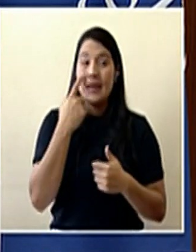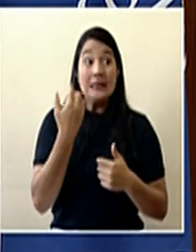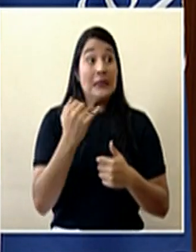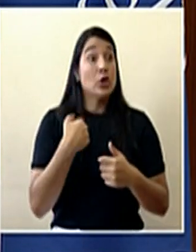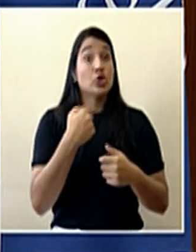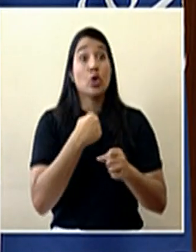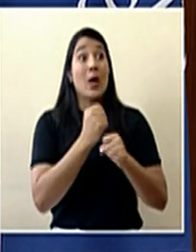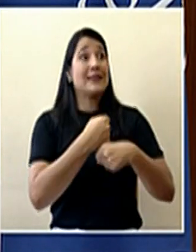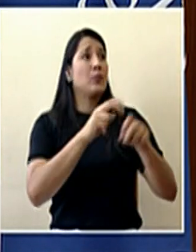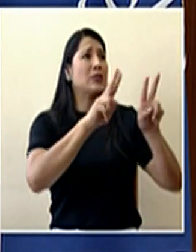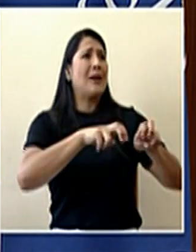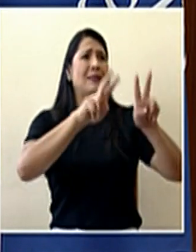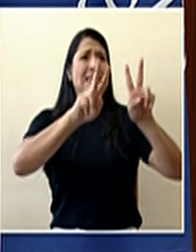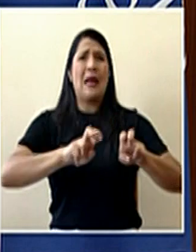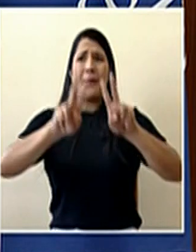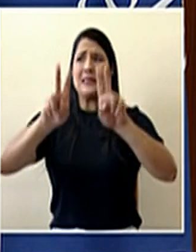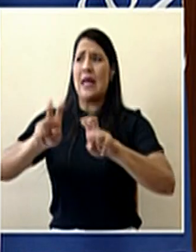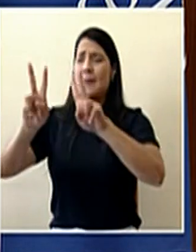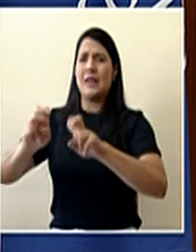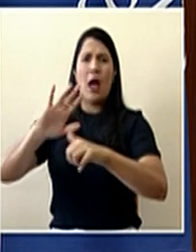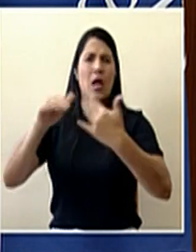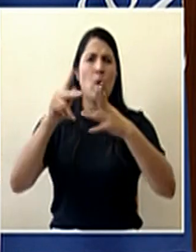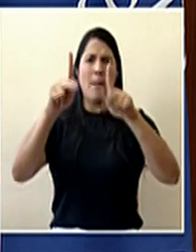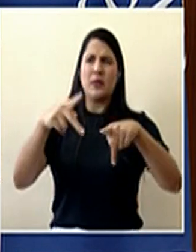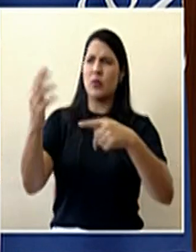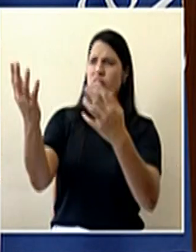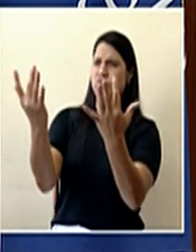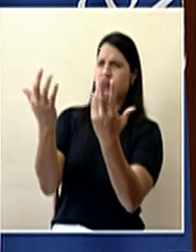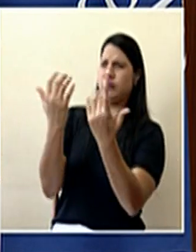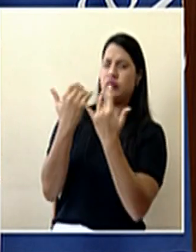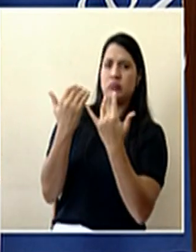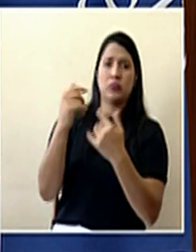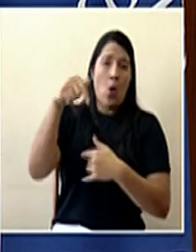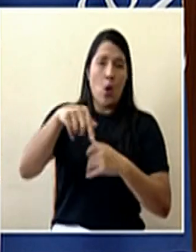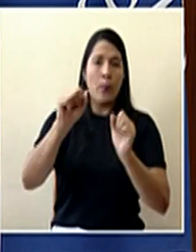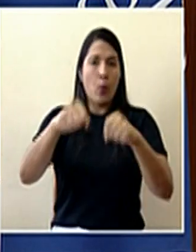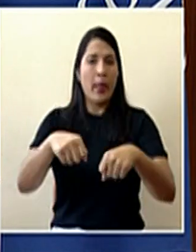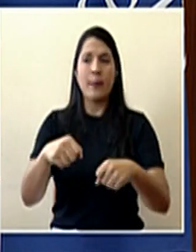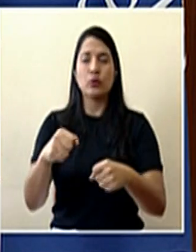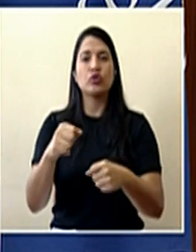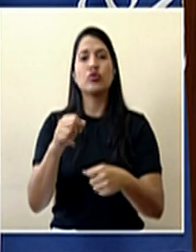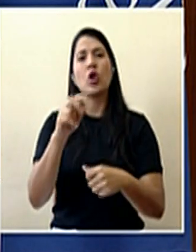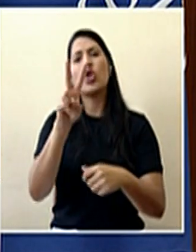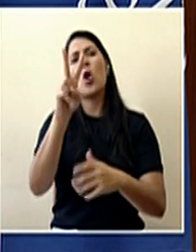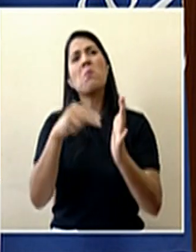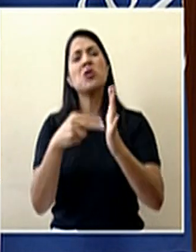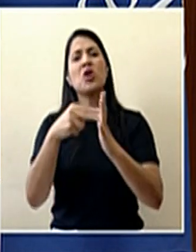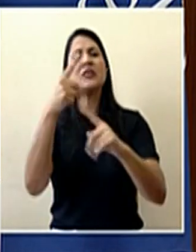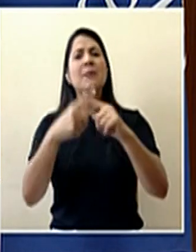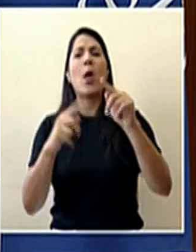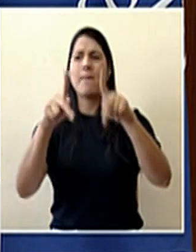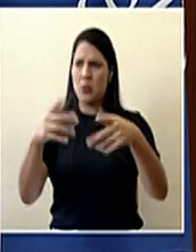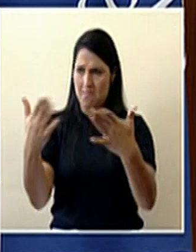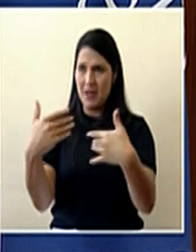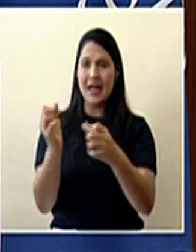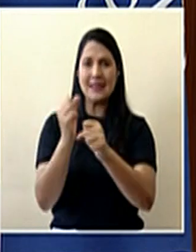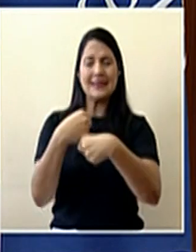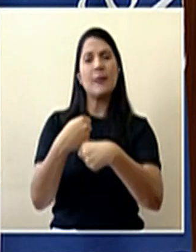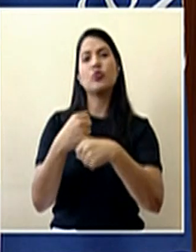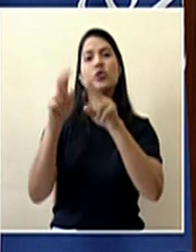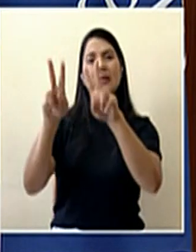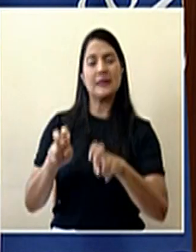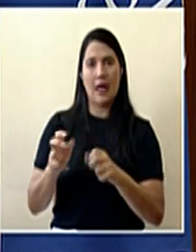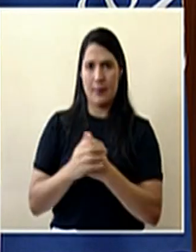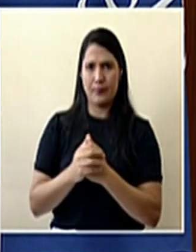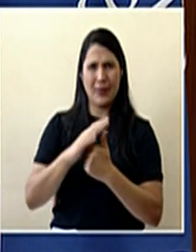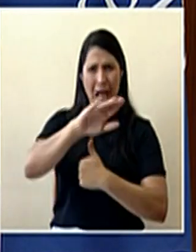masivas, o sea, perfectamente podemos hoy agarrar a la mitad de la población, 2,5 millones de personas, y les aplicamos a